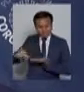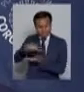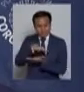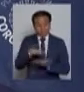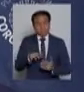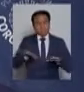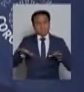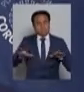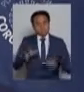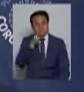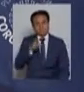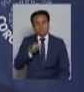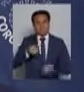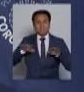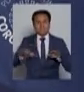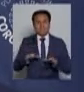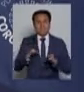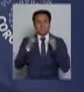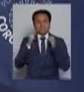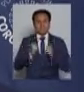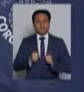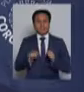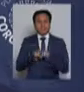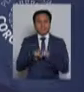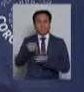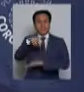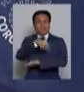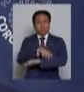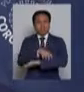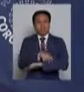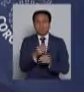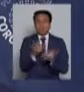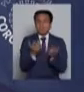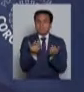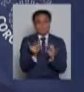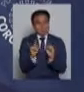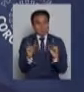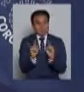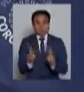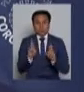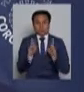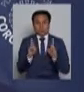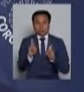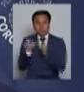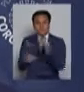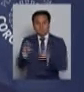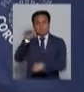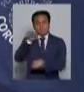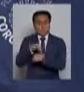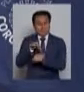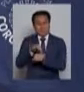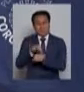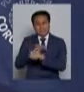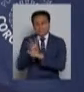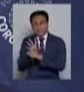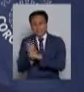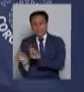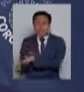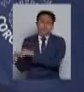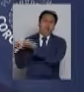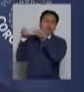tratar de tener la capacidad suficiente en la región, sin necesidad, ojalá, que los pacientes sean trasladados